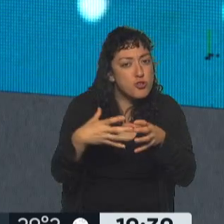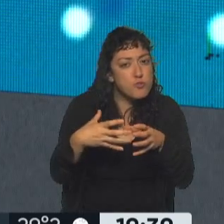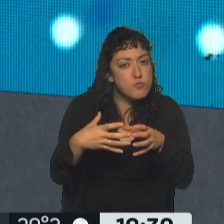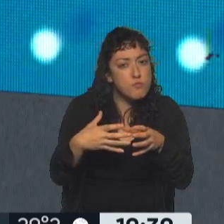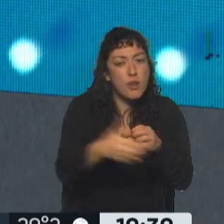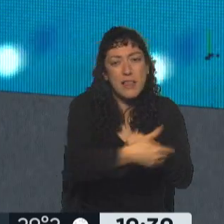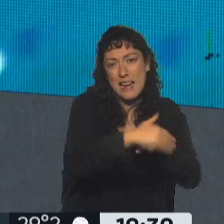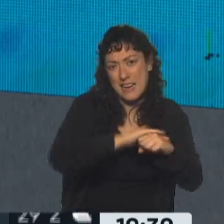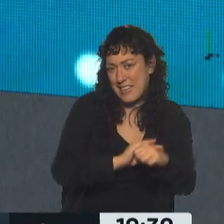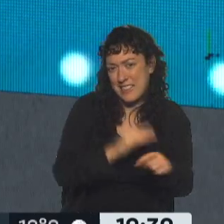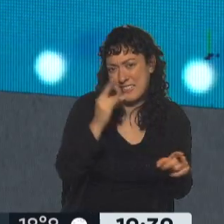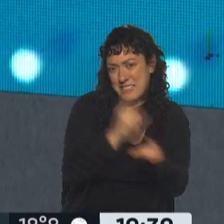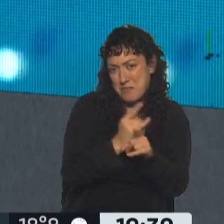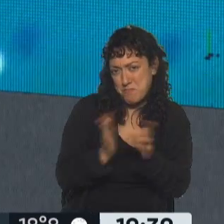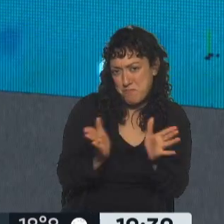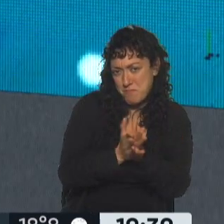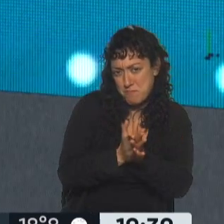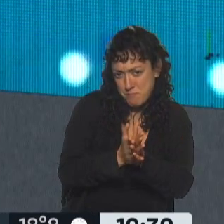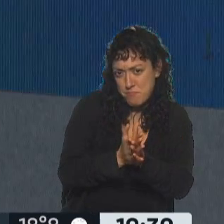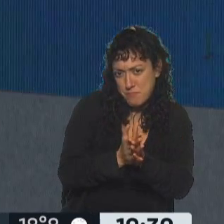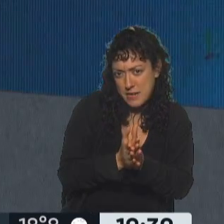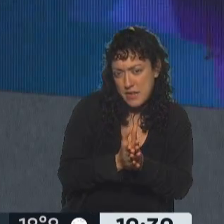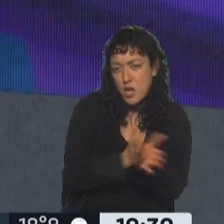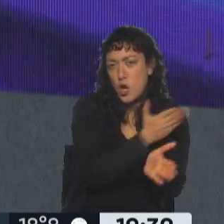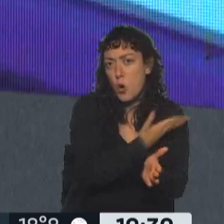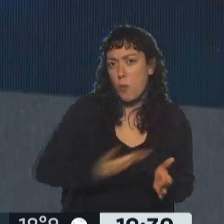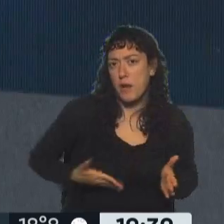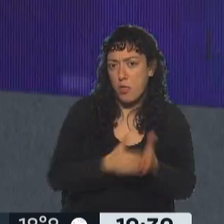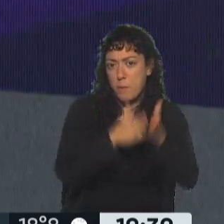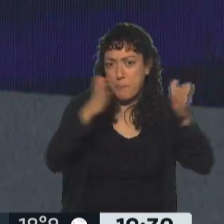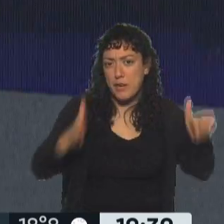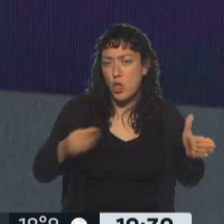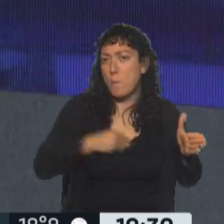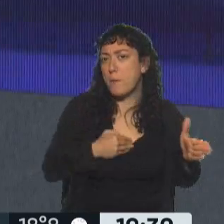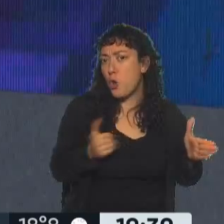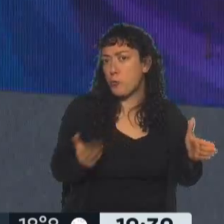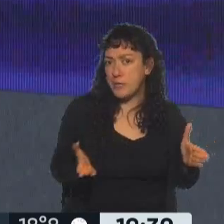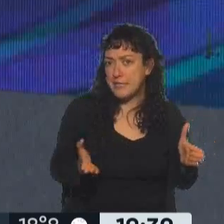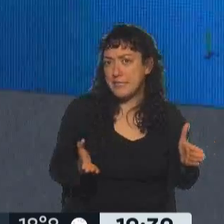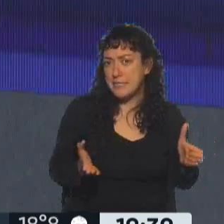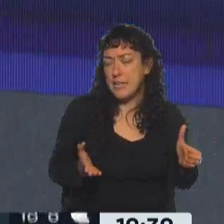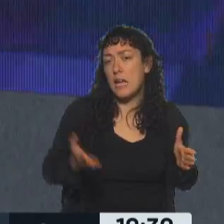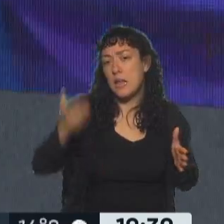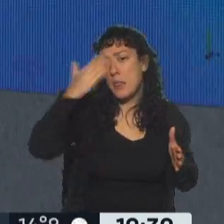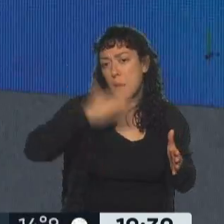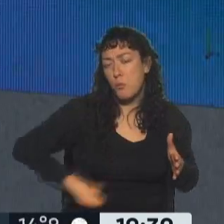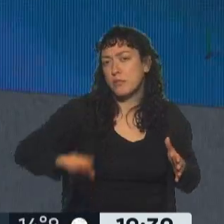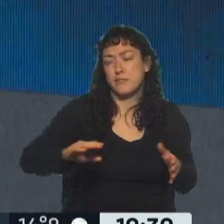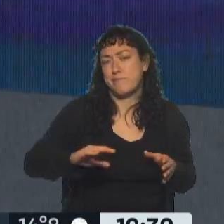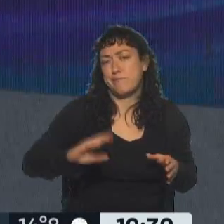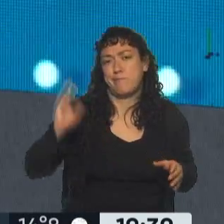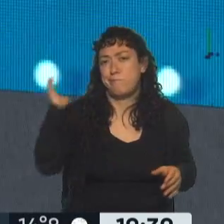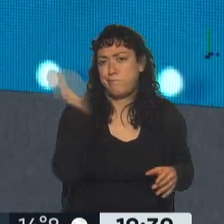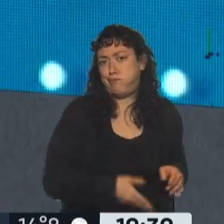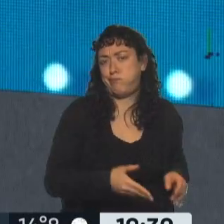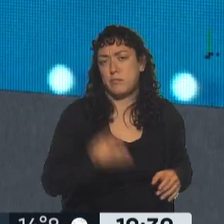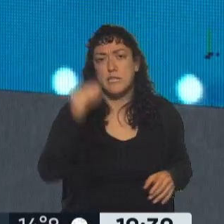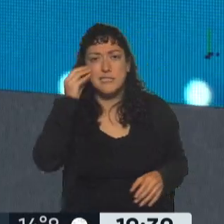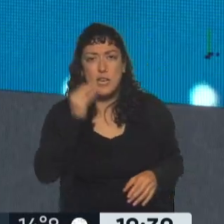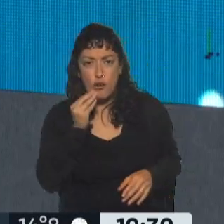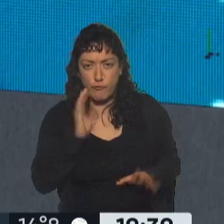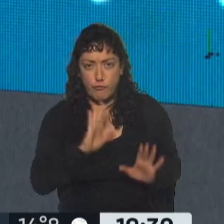liderazgo. Personas como Néstor, Cristina, como Perón en la historia argentina, estamos hablando en 200